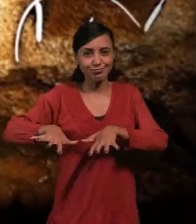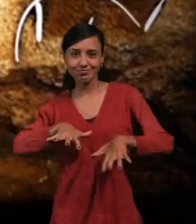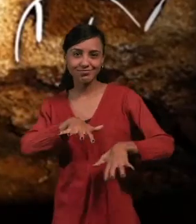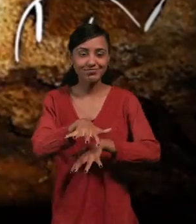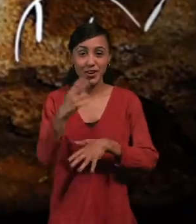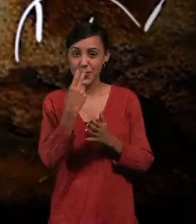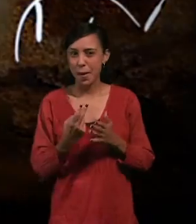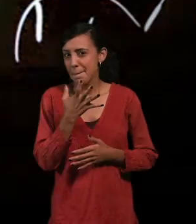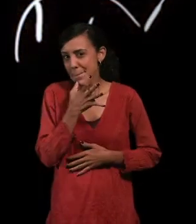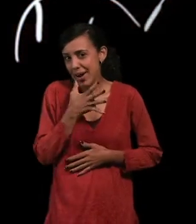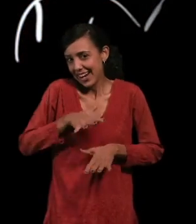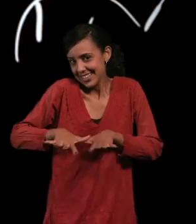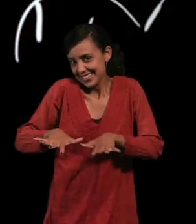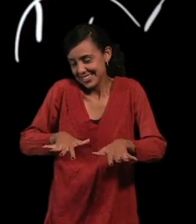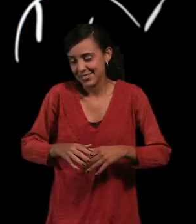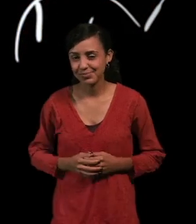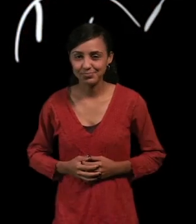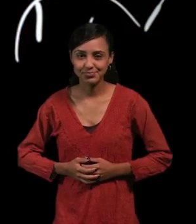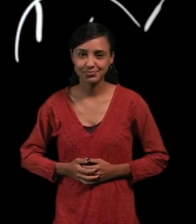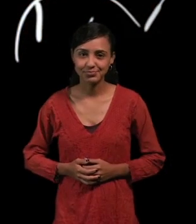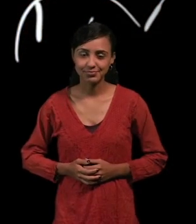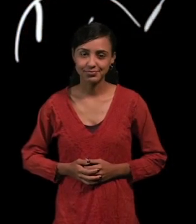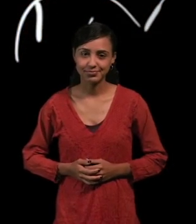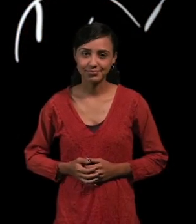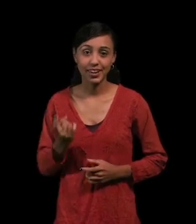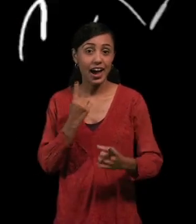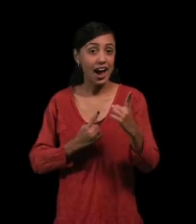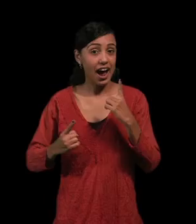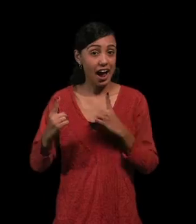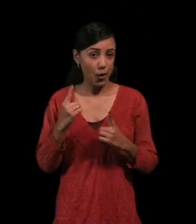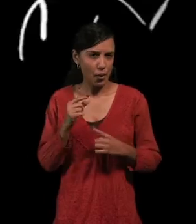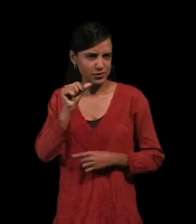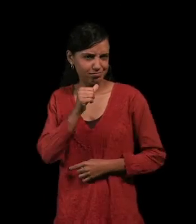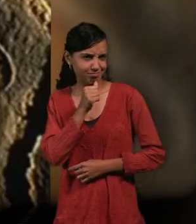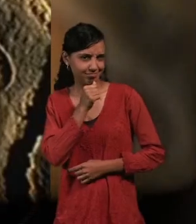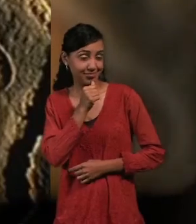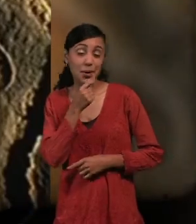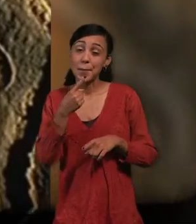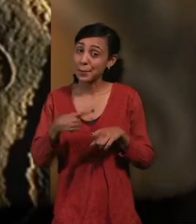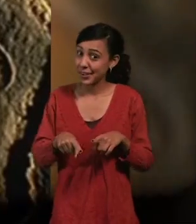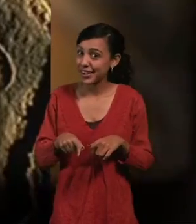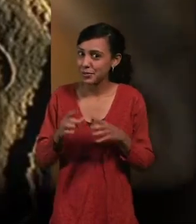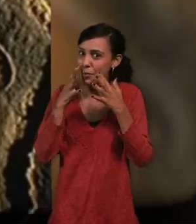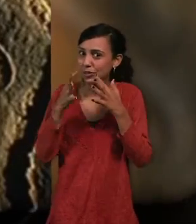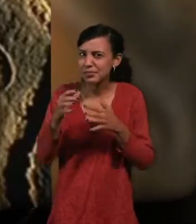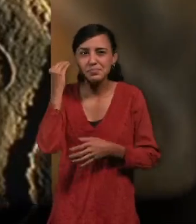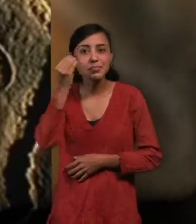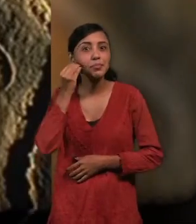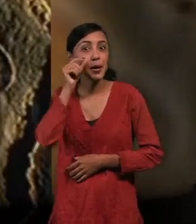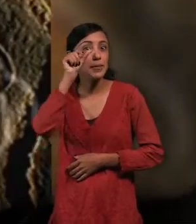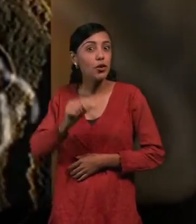y sentir esa ilusión de movimiento. Aunque algunos lo duden, es maravilloso pensar que estos seres humanos